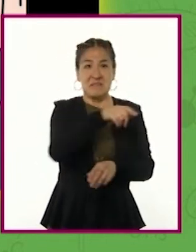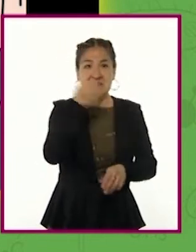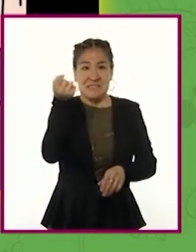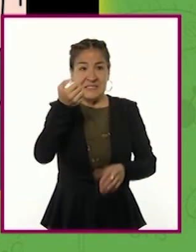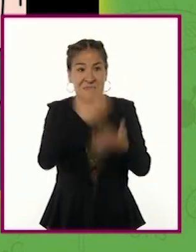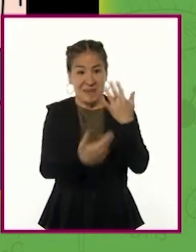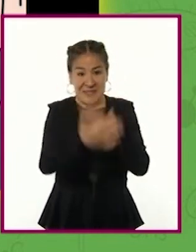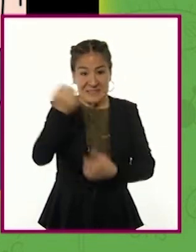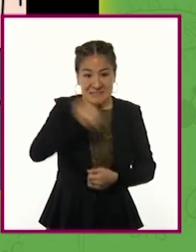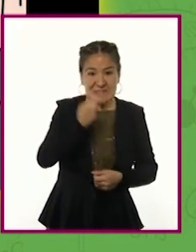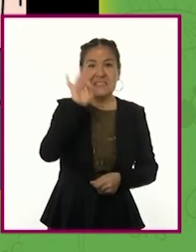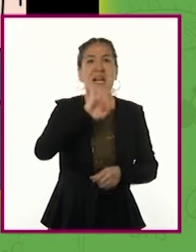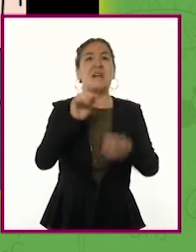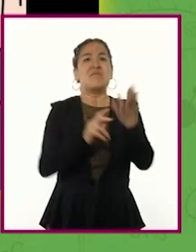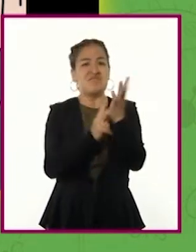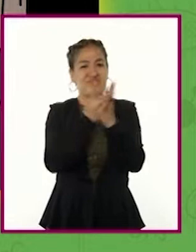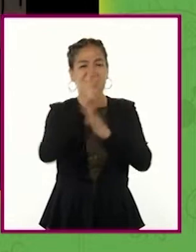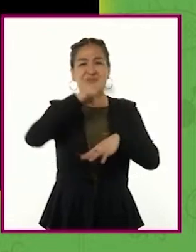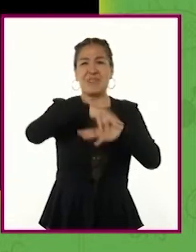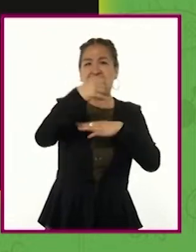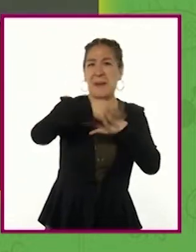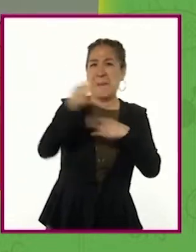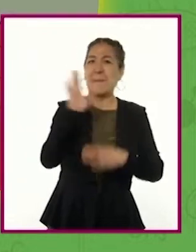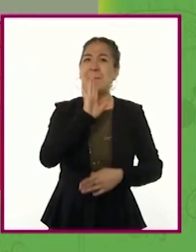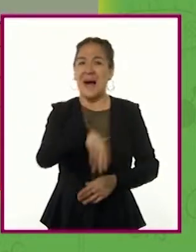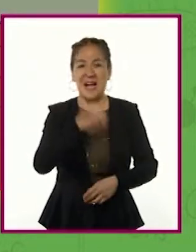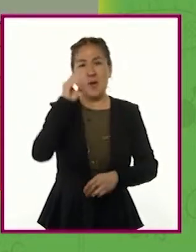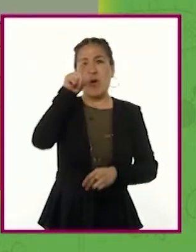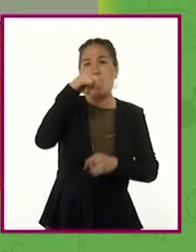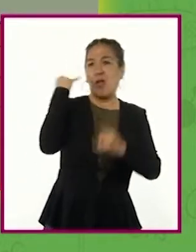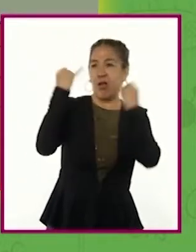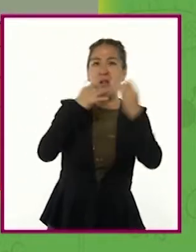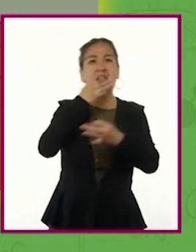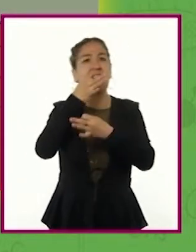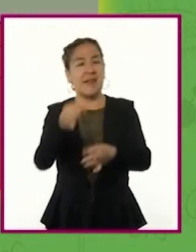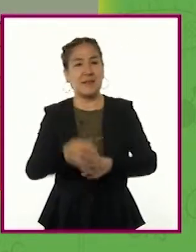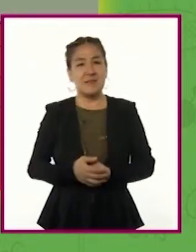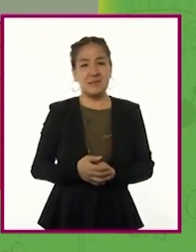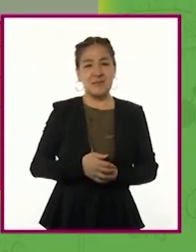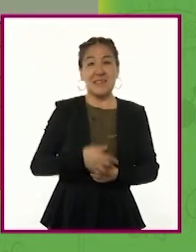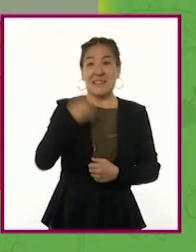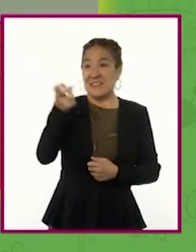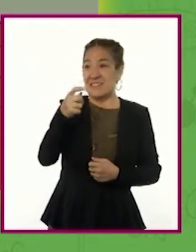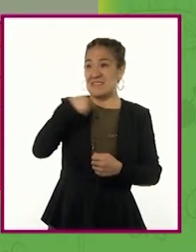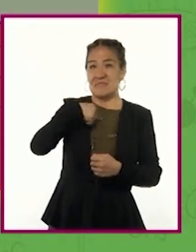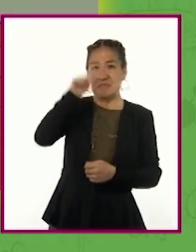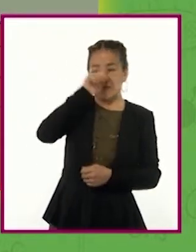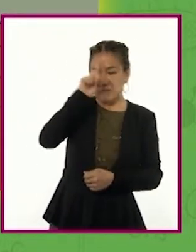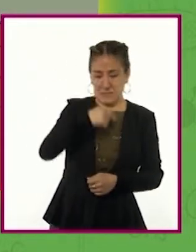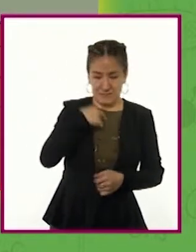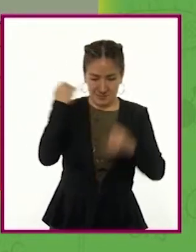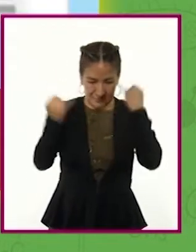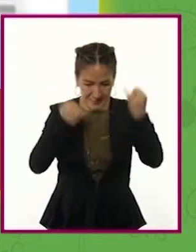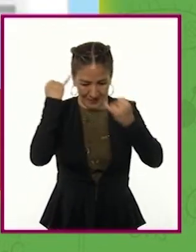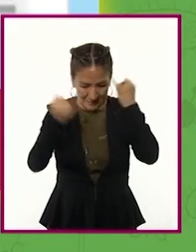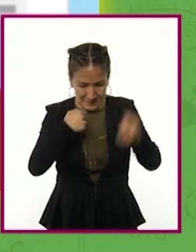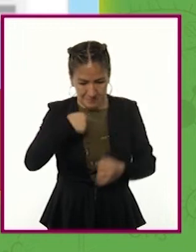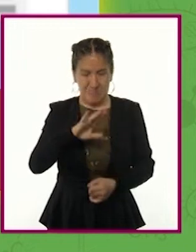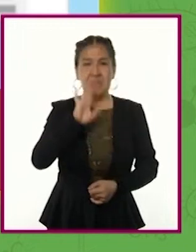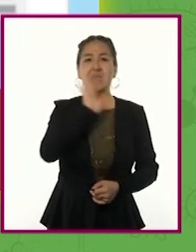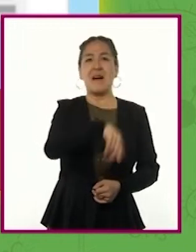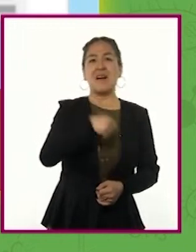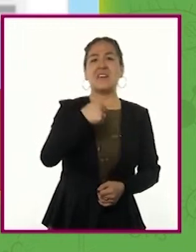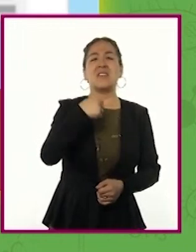que me podía desquiciar o hacerme adicto a ello. Su comentario me dejó muy preocupado y me ha hecho sentir muy mal,